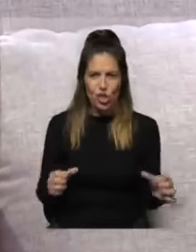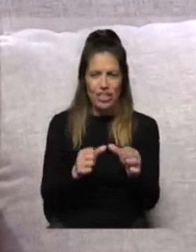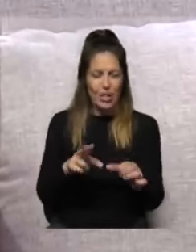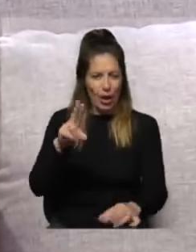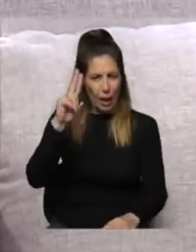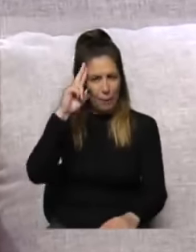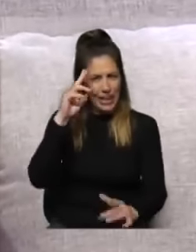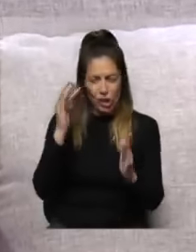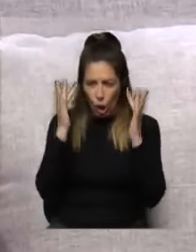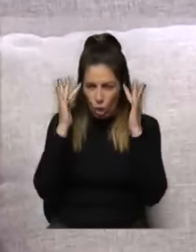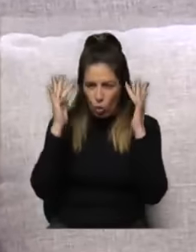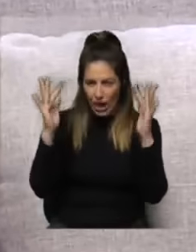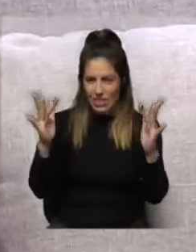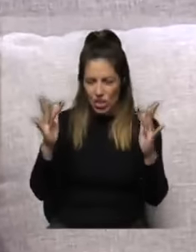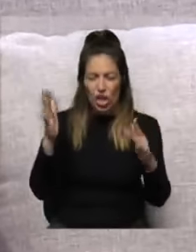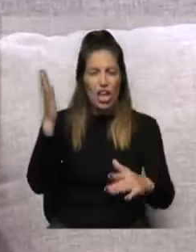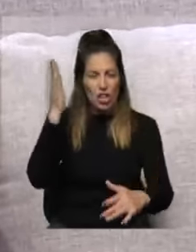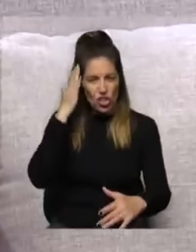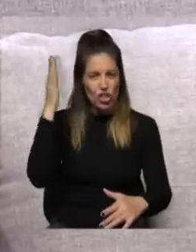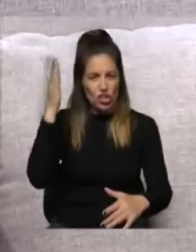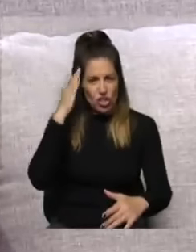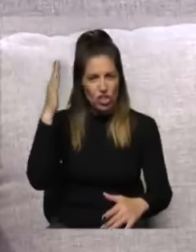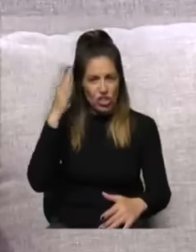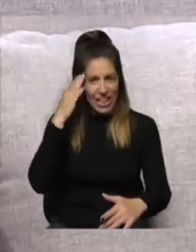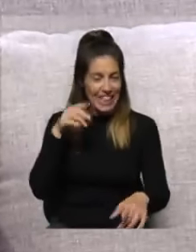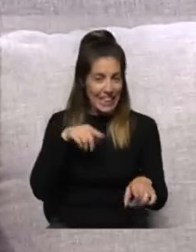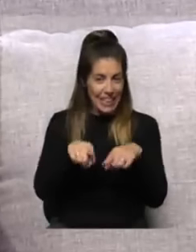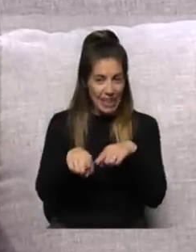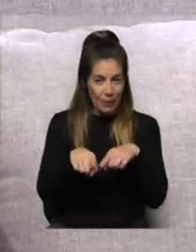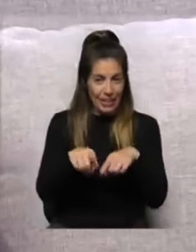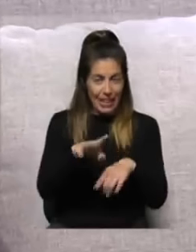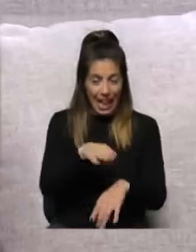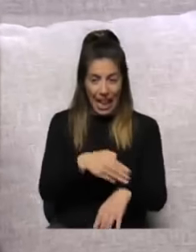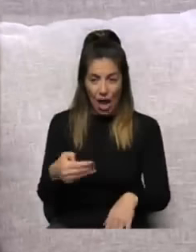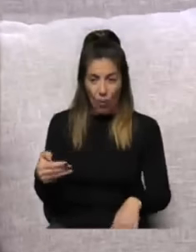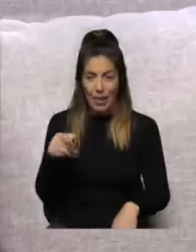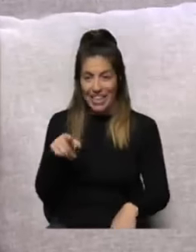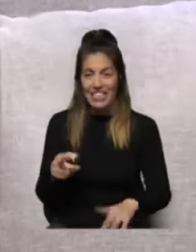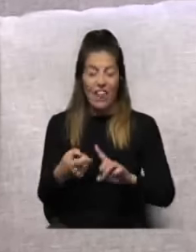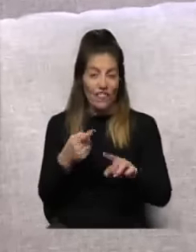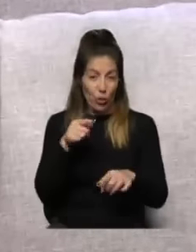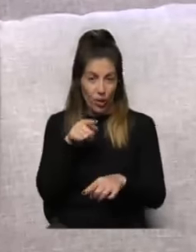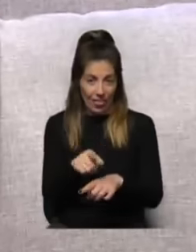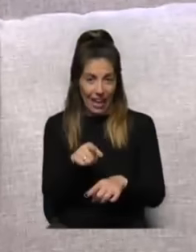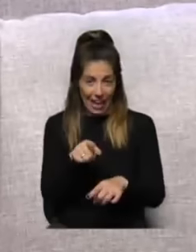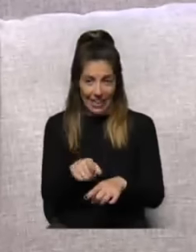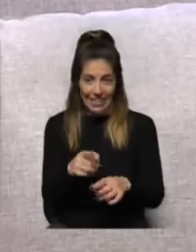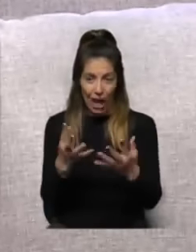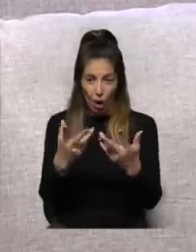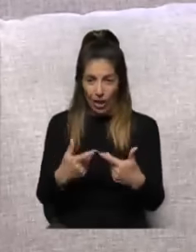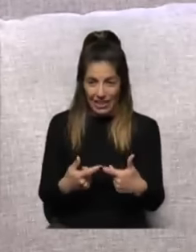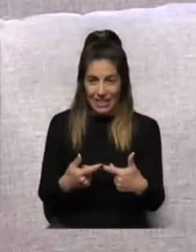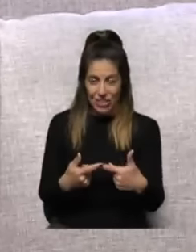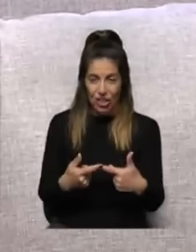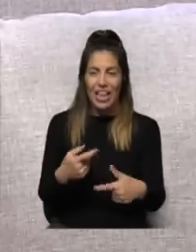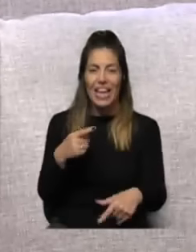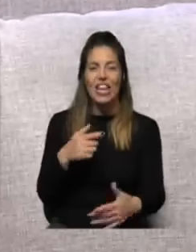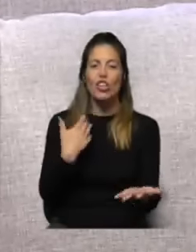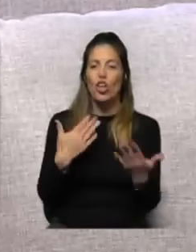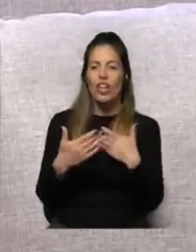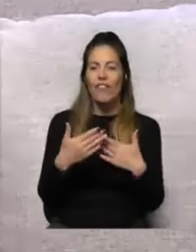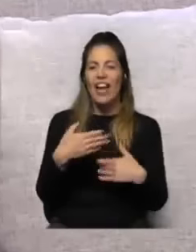por la educación. Claro. Y sé que tiene que, no sé si es directamente con la página, pero que ella está vinculada a esta organización. Sí. Esto de hablar